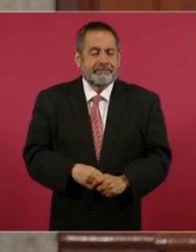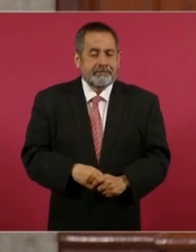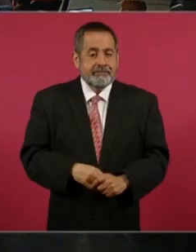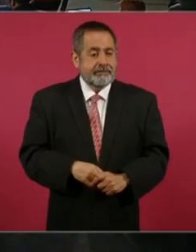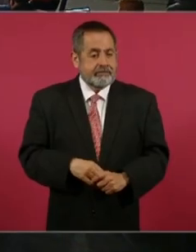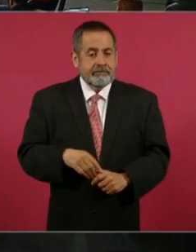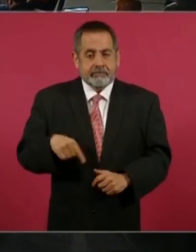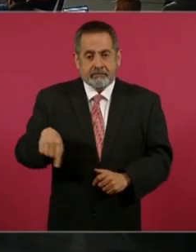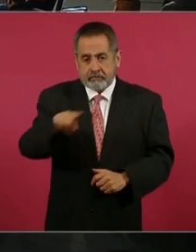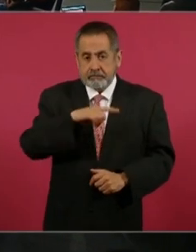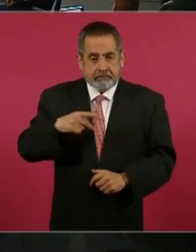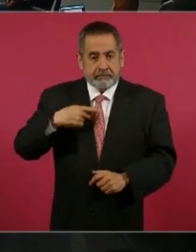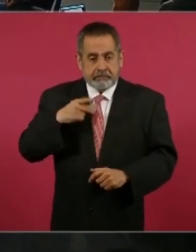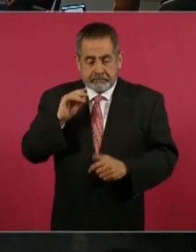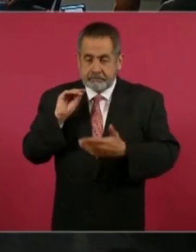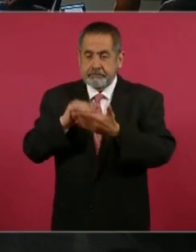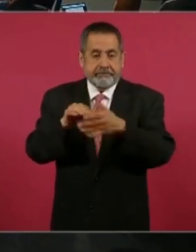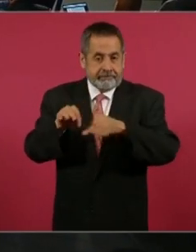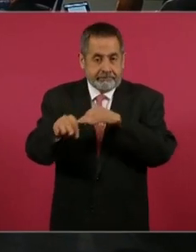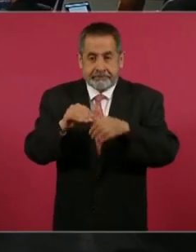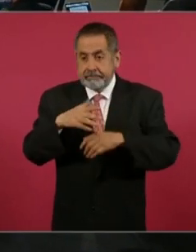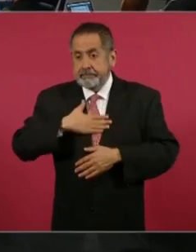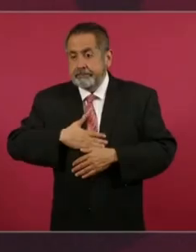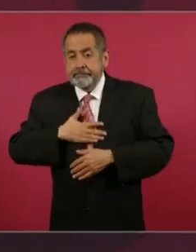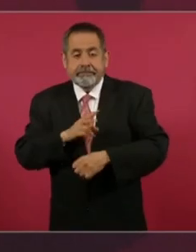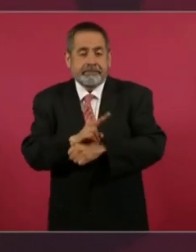Todos los de vía pública.